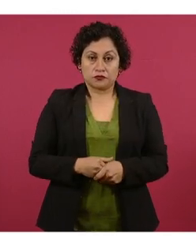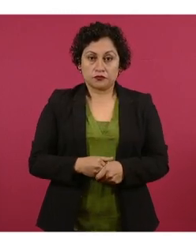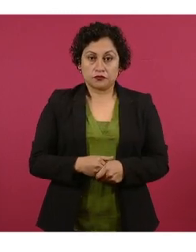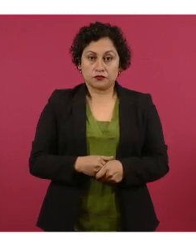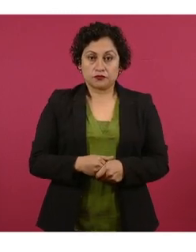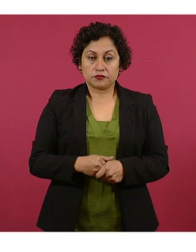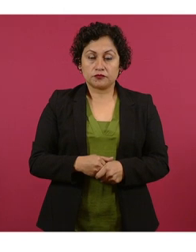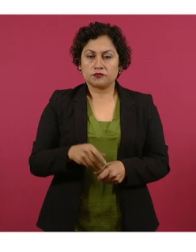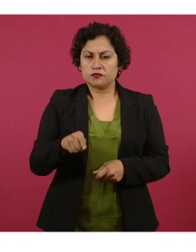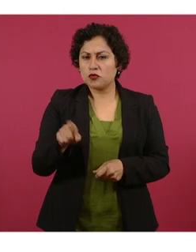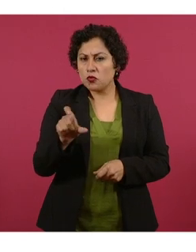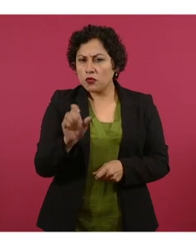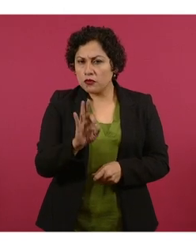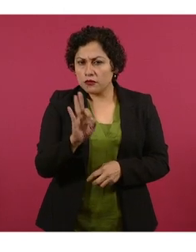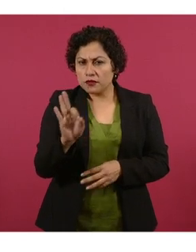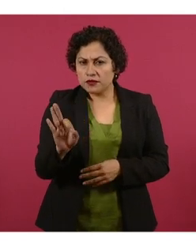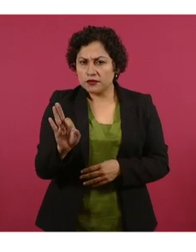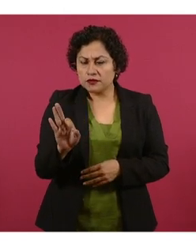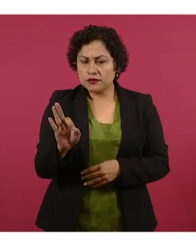¿Este de cuándo es?